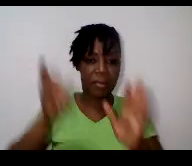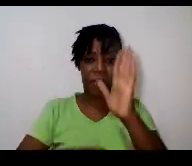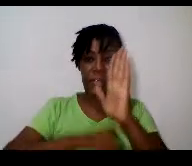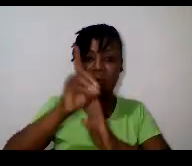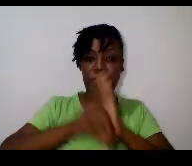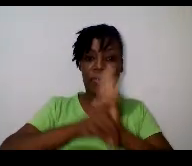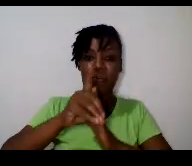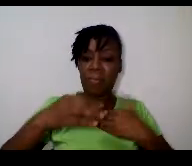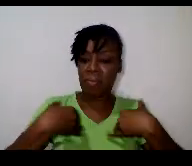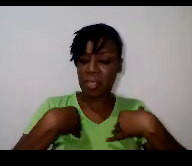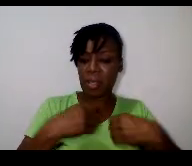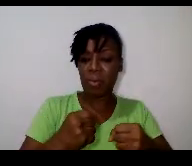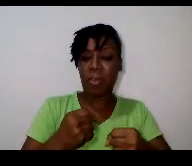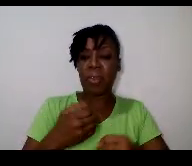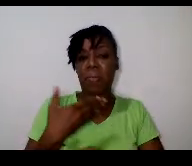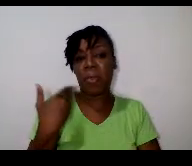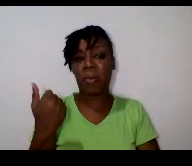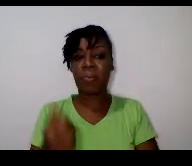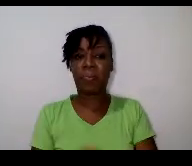hasta mucho más económico.